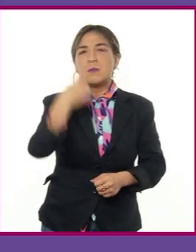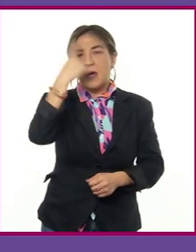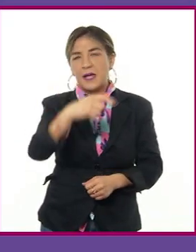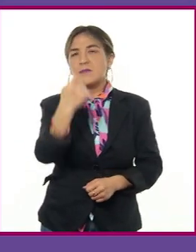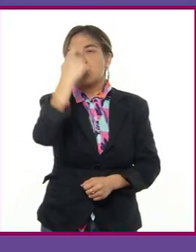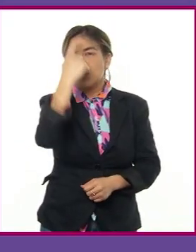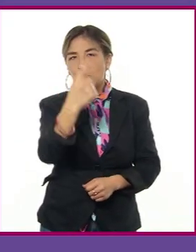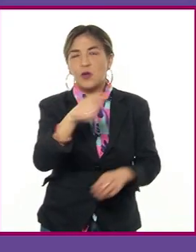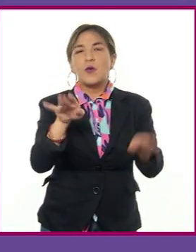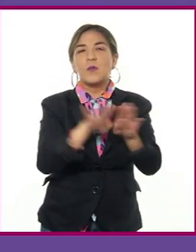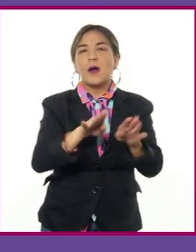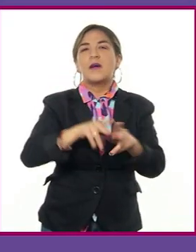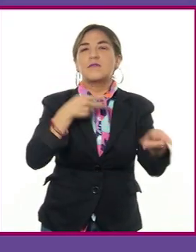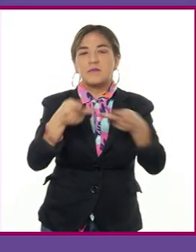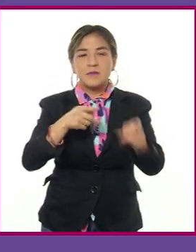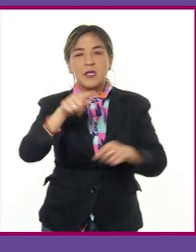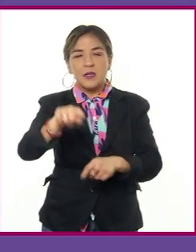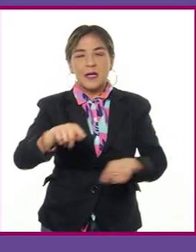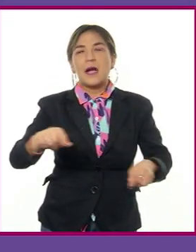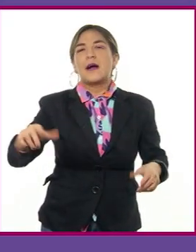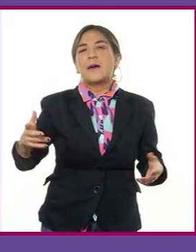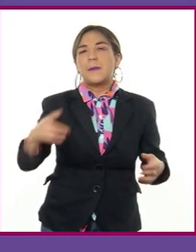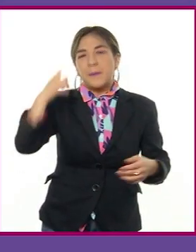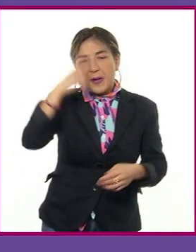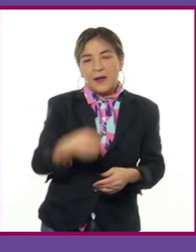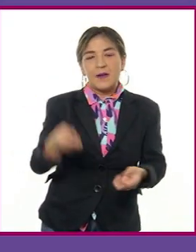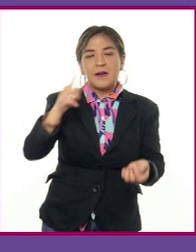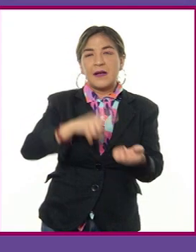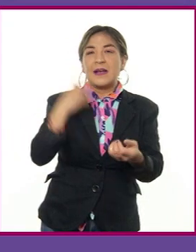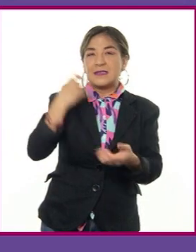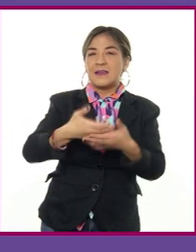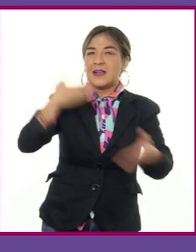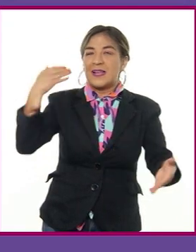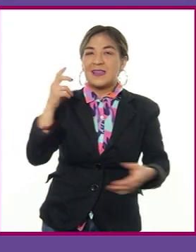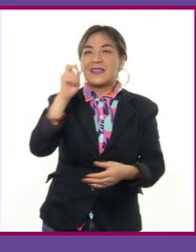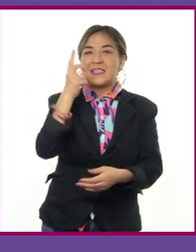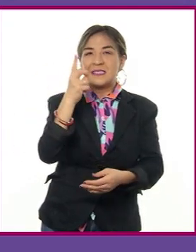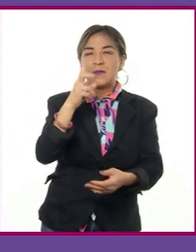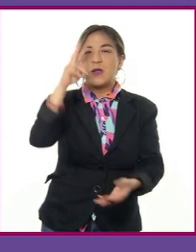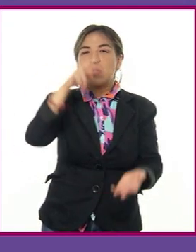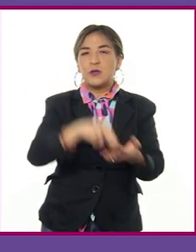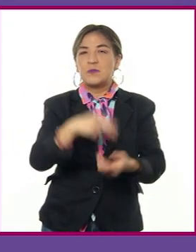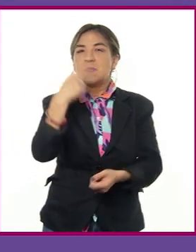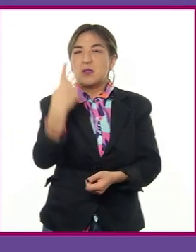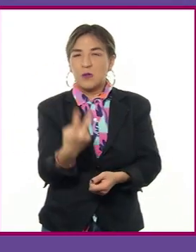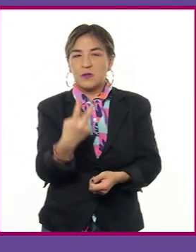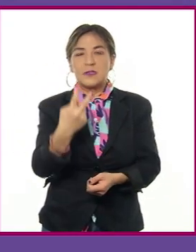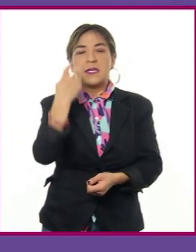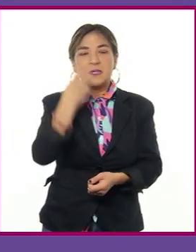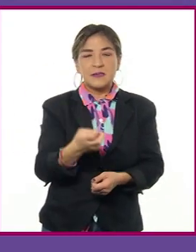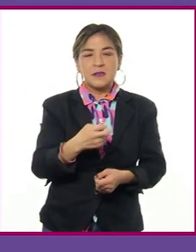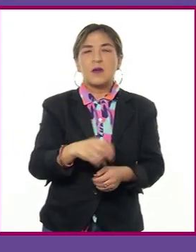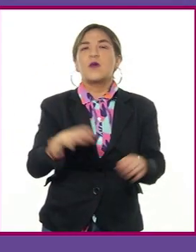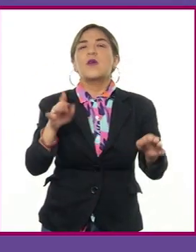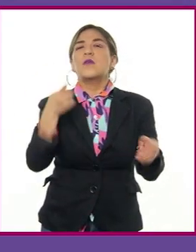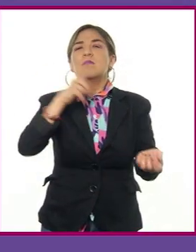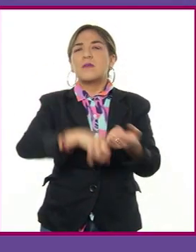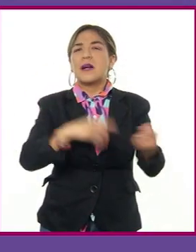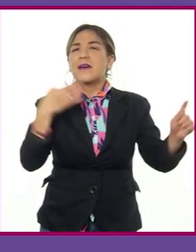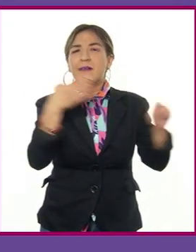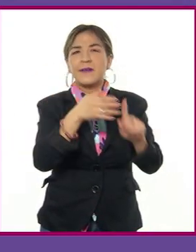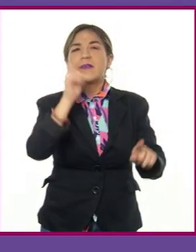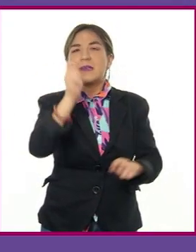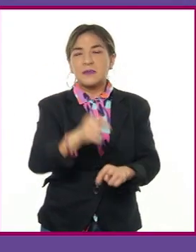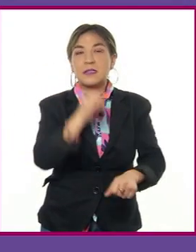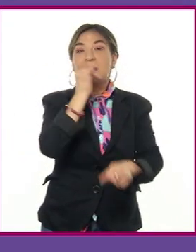creado como organismo descentralizado en diciembre del 2002. Y su objetivo era promover